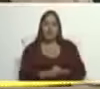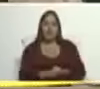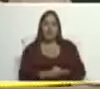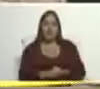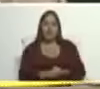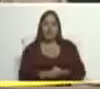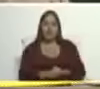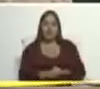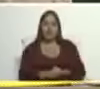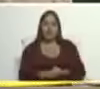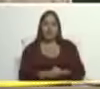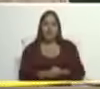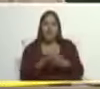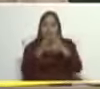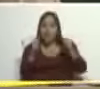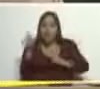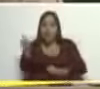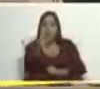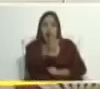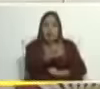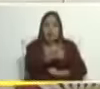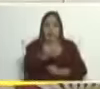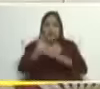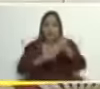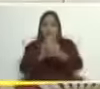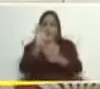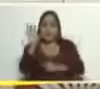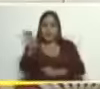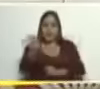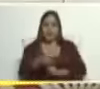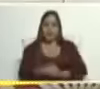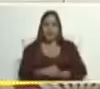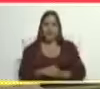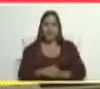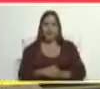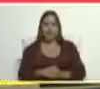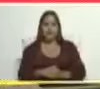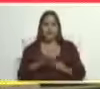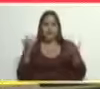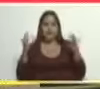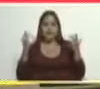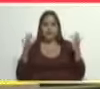revolucionarios en cada uno de esos tres países.